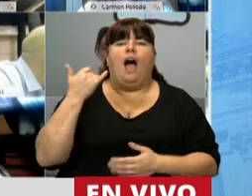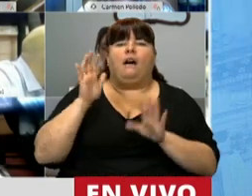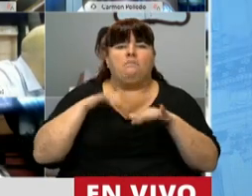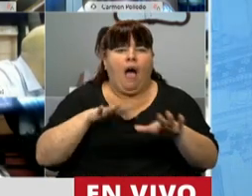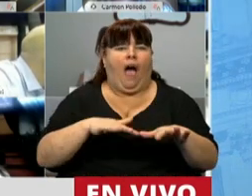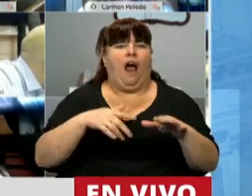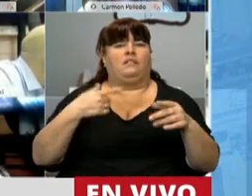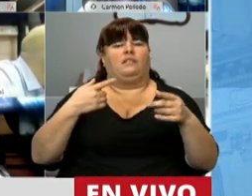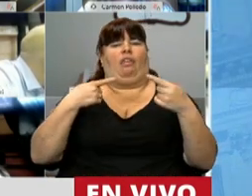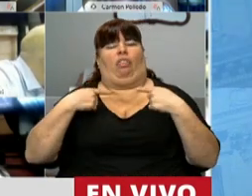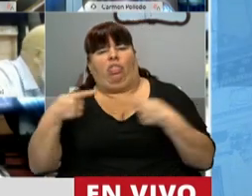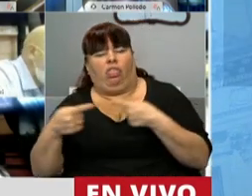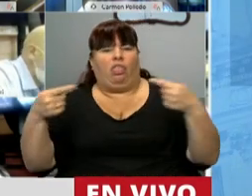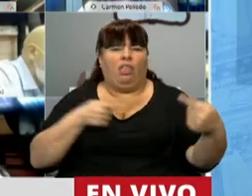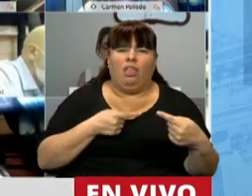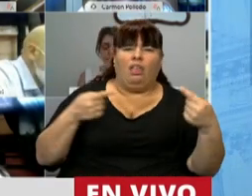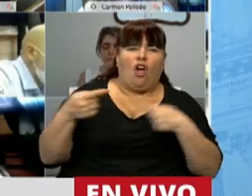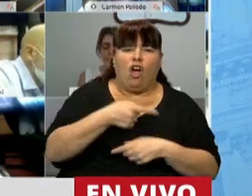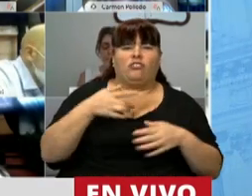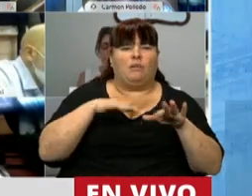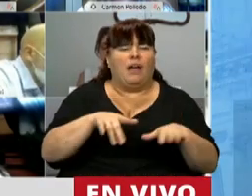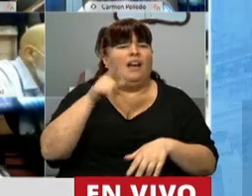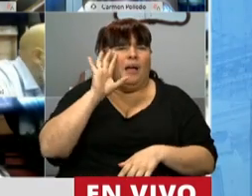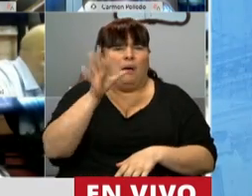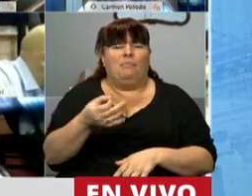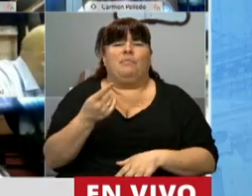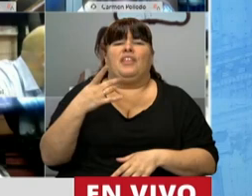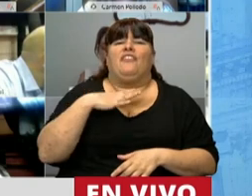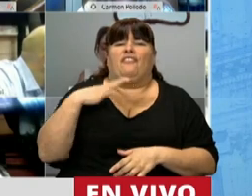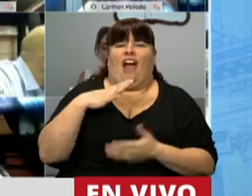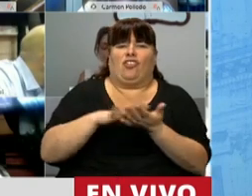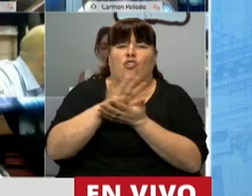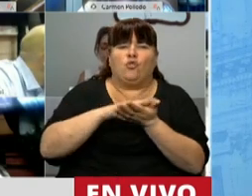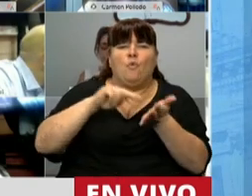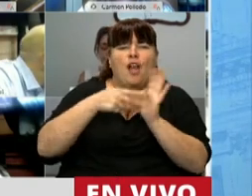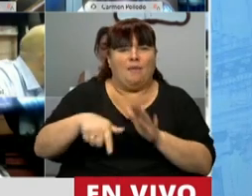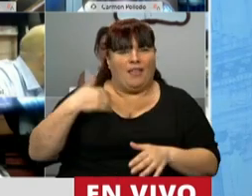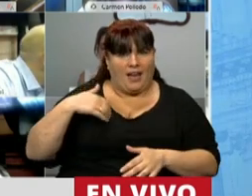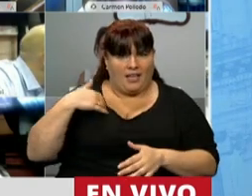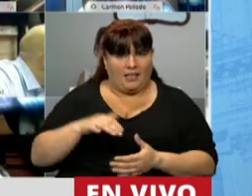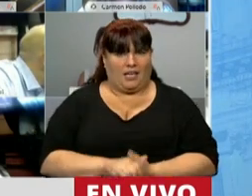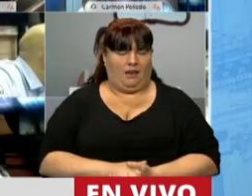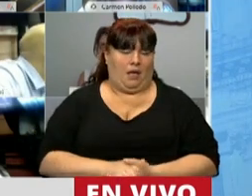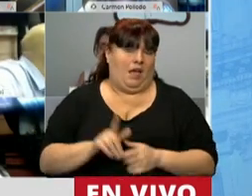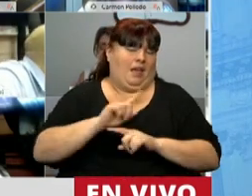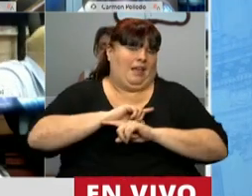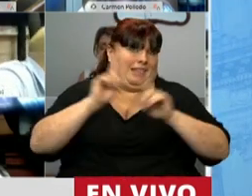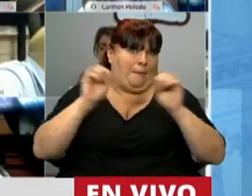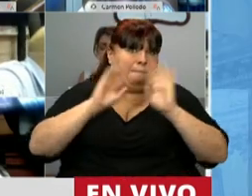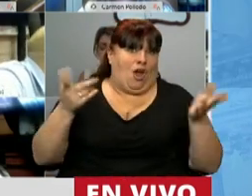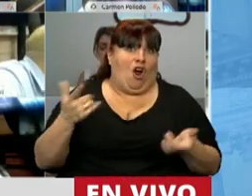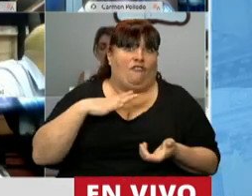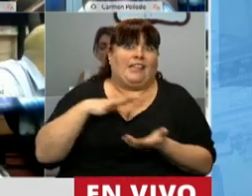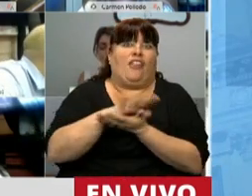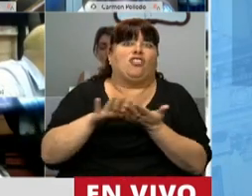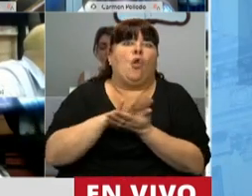marchas y de contramarchas. Y eso se expresa en la falta de respuestas a los problemas de los argentinos. Ni que hablar a la falta